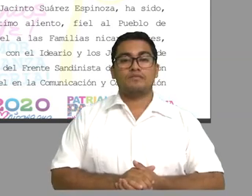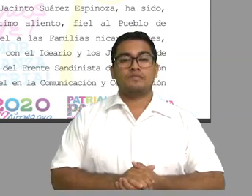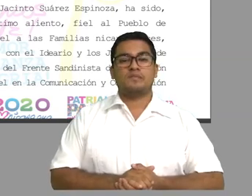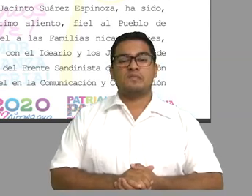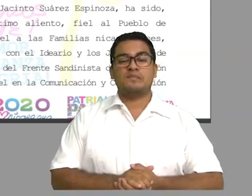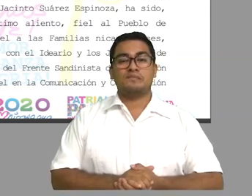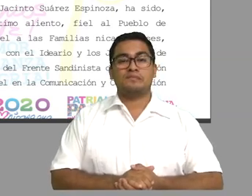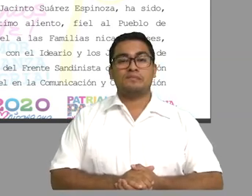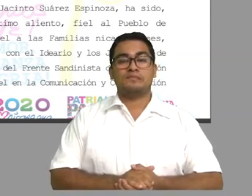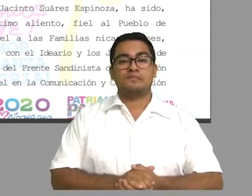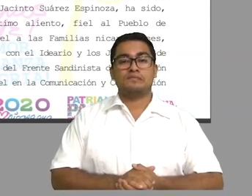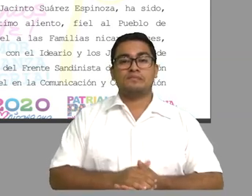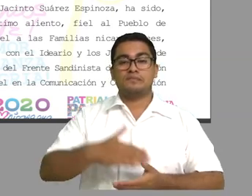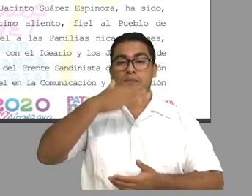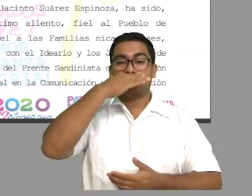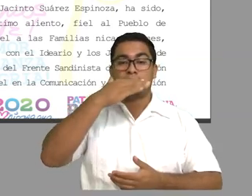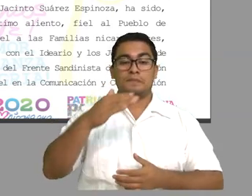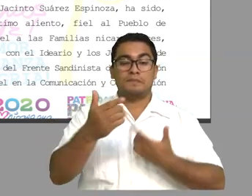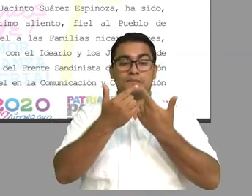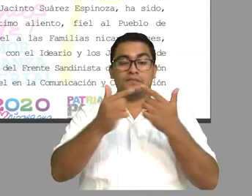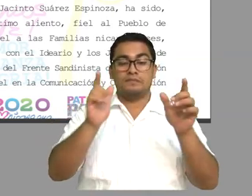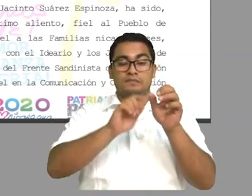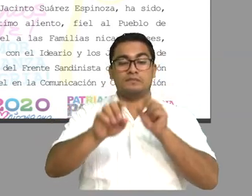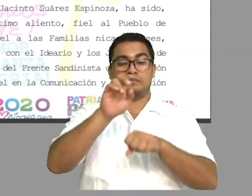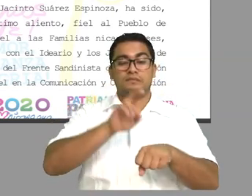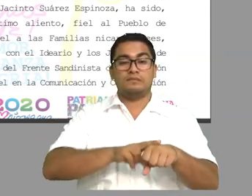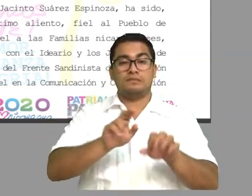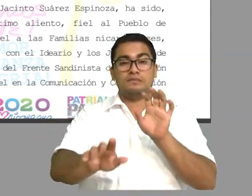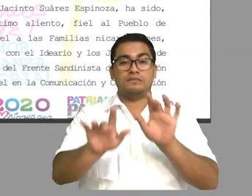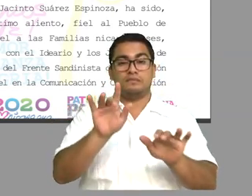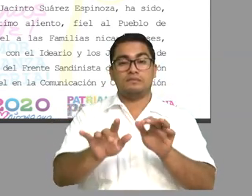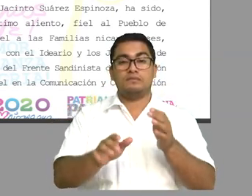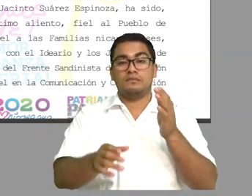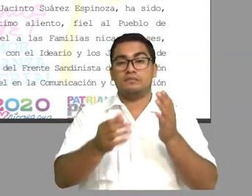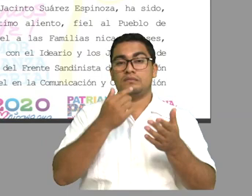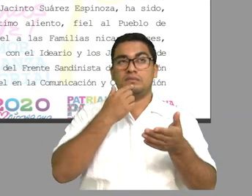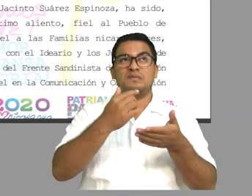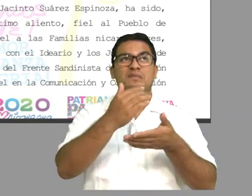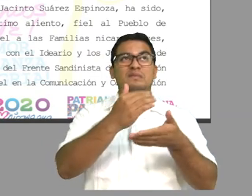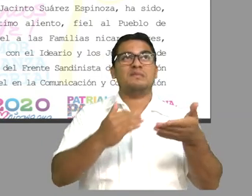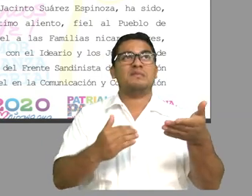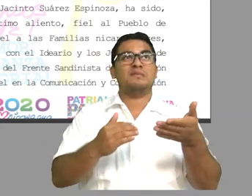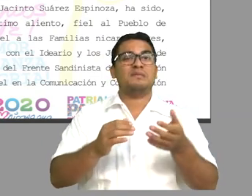Frente Sandinista de Liberación Nacional, Secretaría General. Nota de prensa.